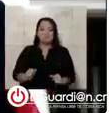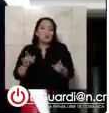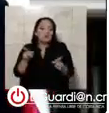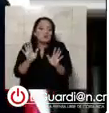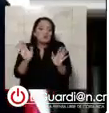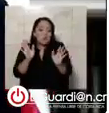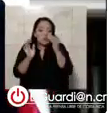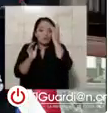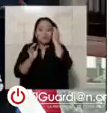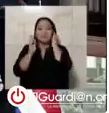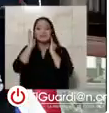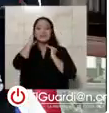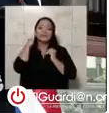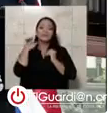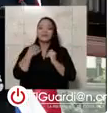todo, no sé.